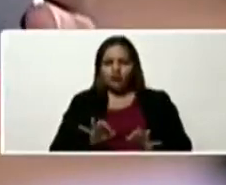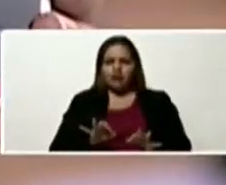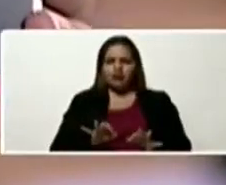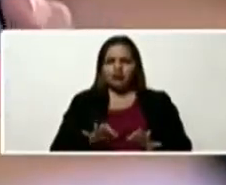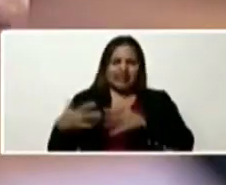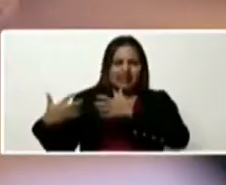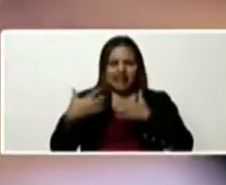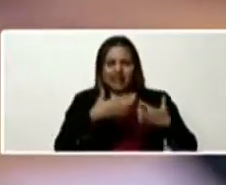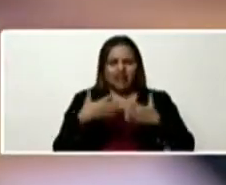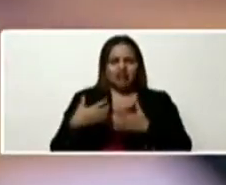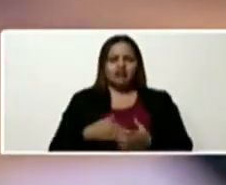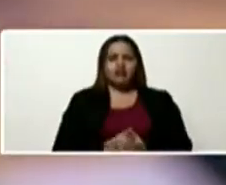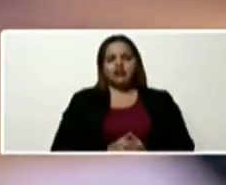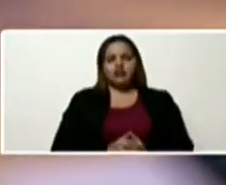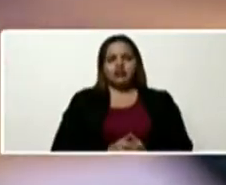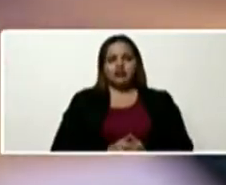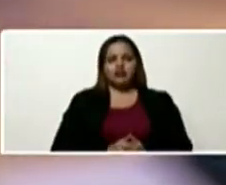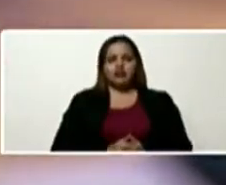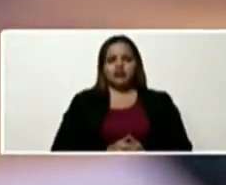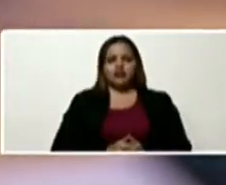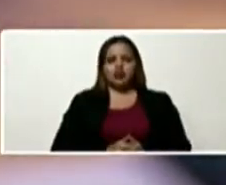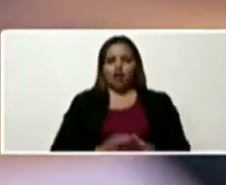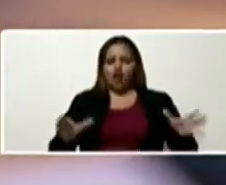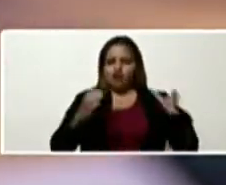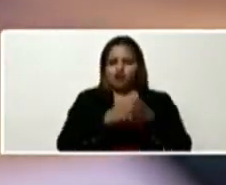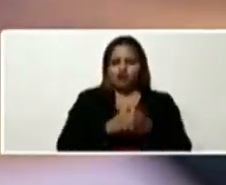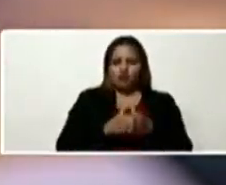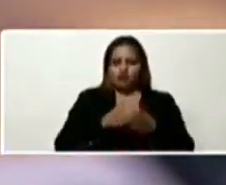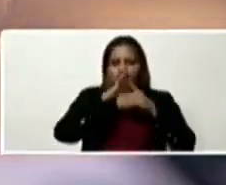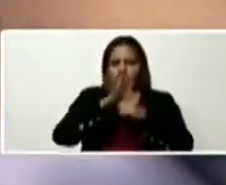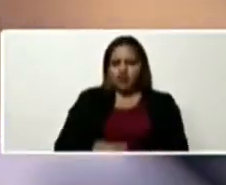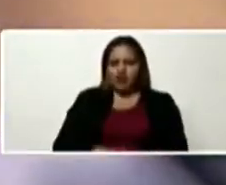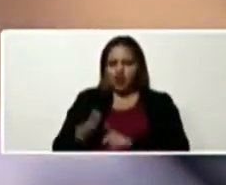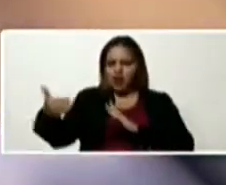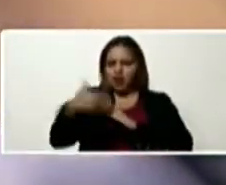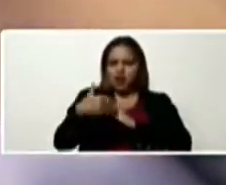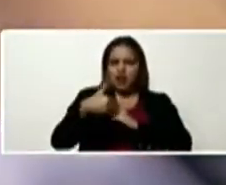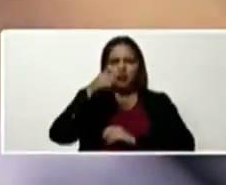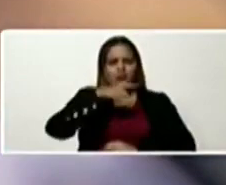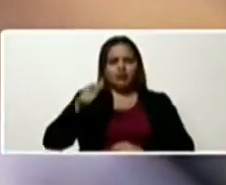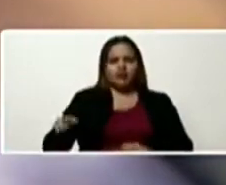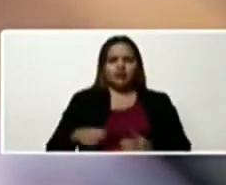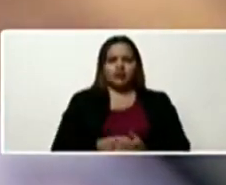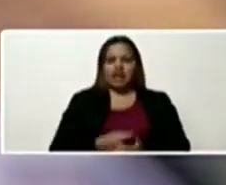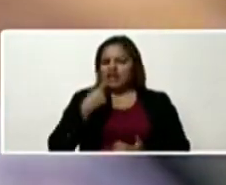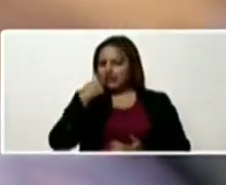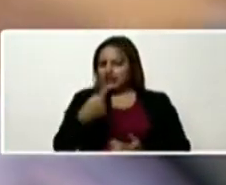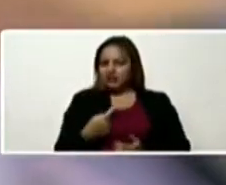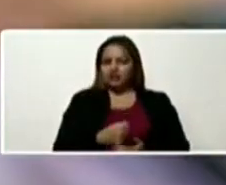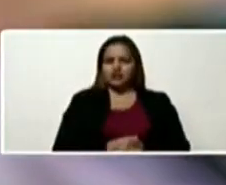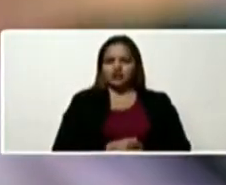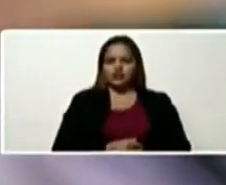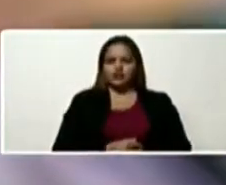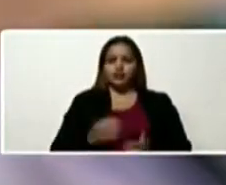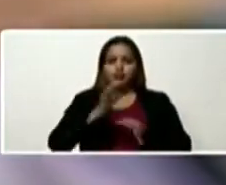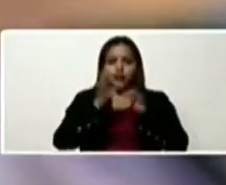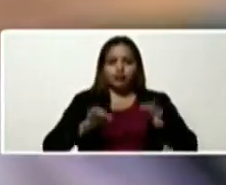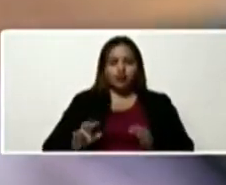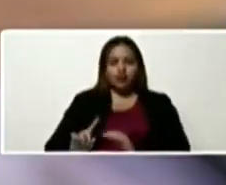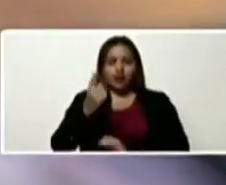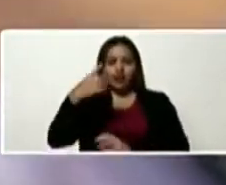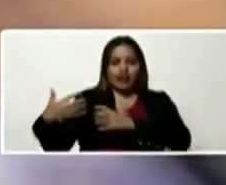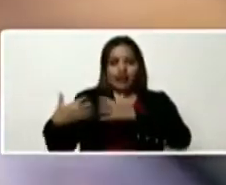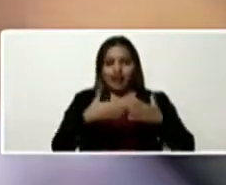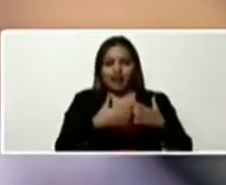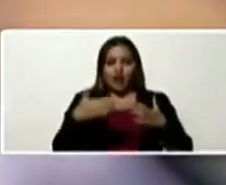guerra de las potencias coloniales contra los pueblos y dice la forma principal de guerra contra